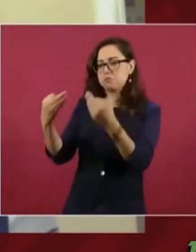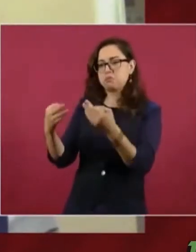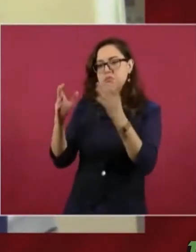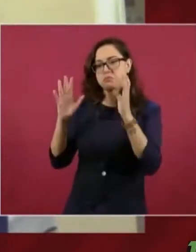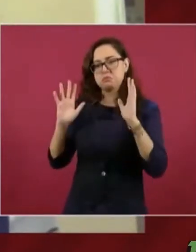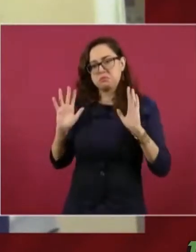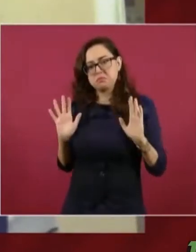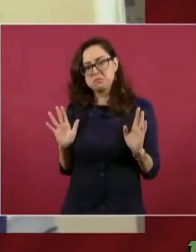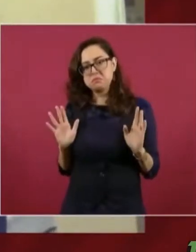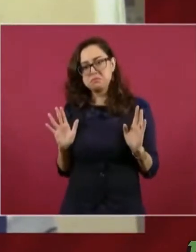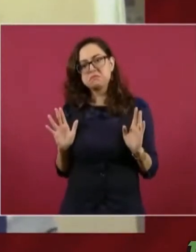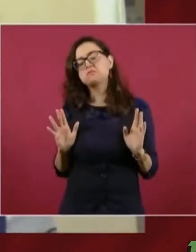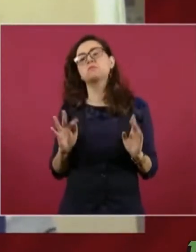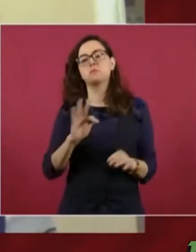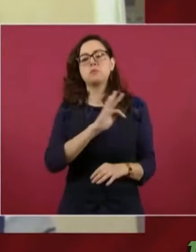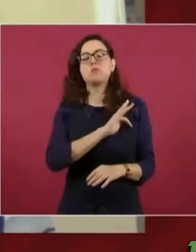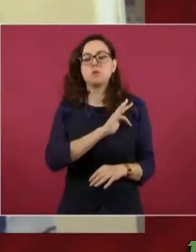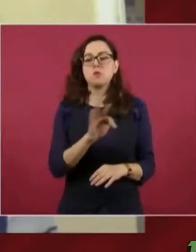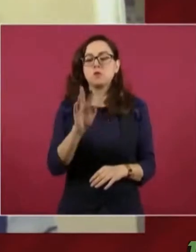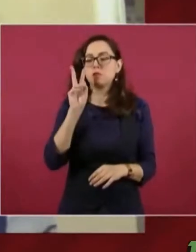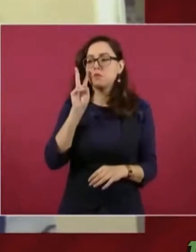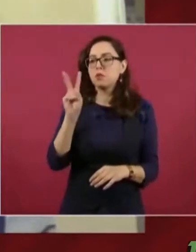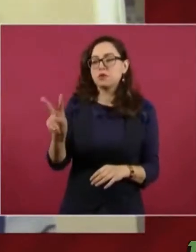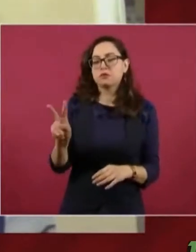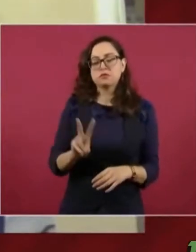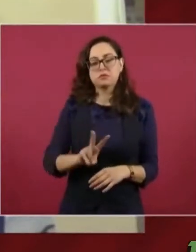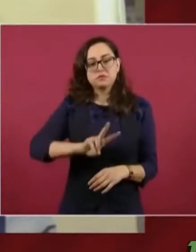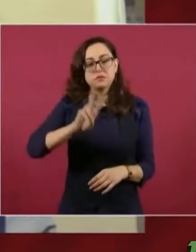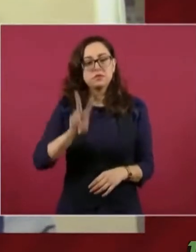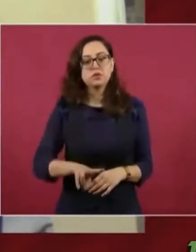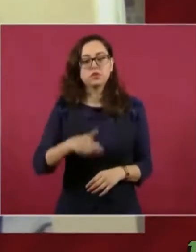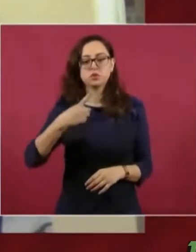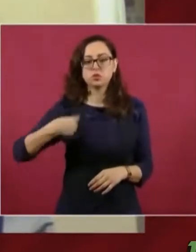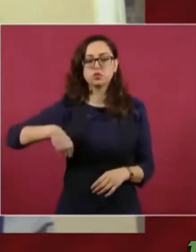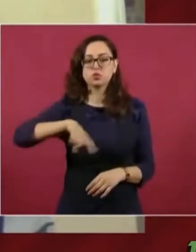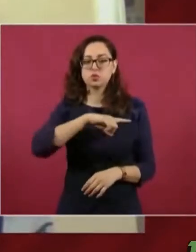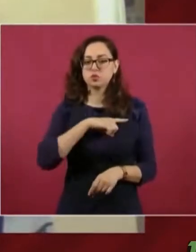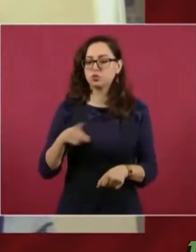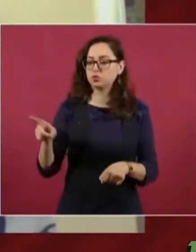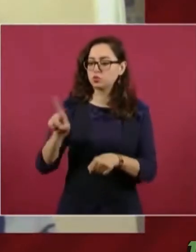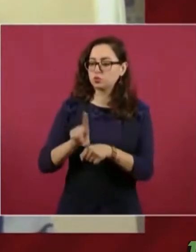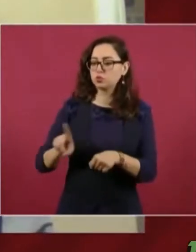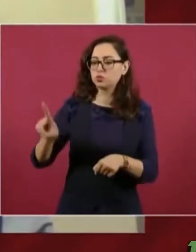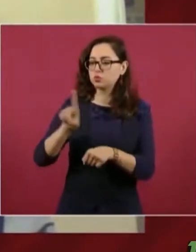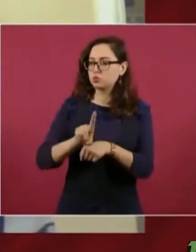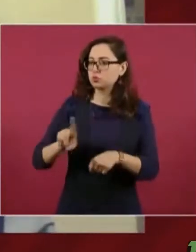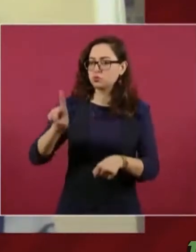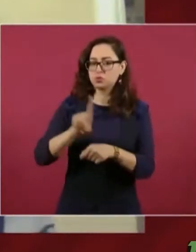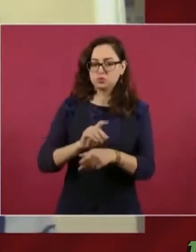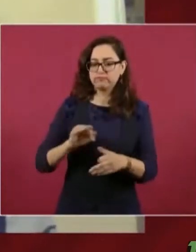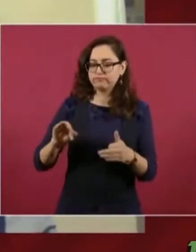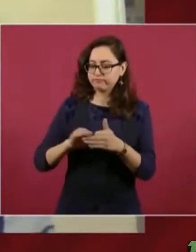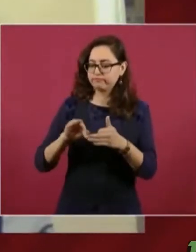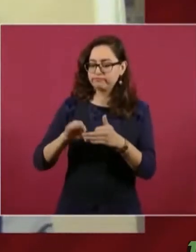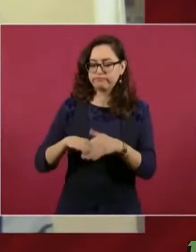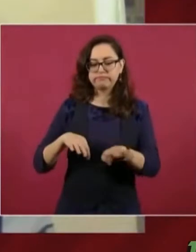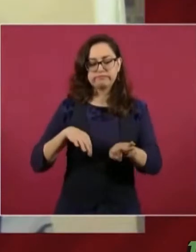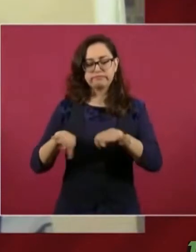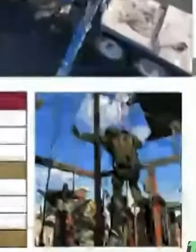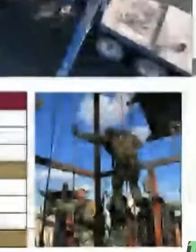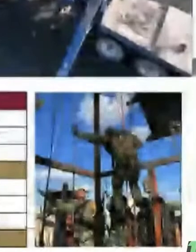el trabajo que realizamos acá es continuo es entregado es muy bien